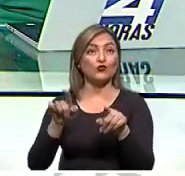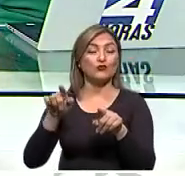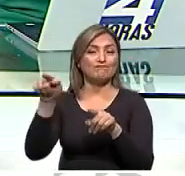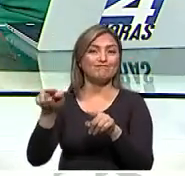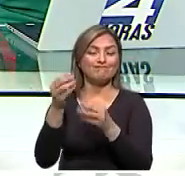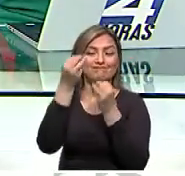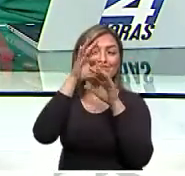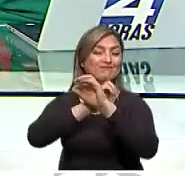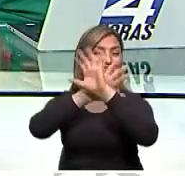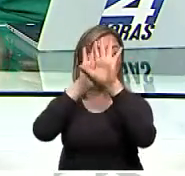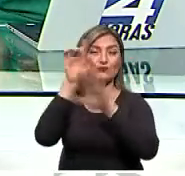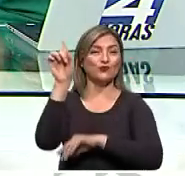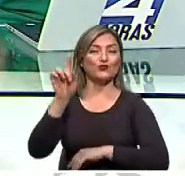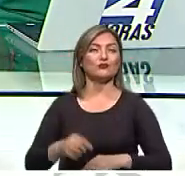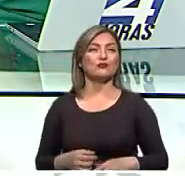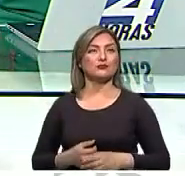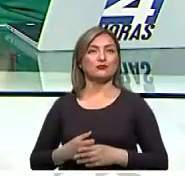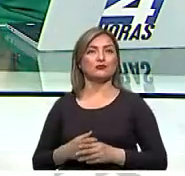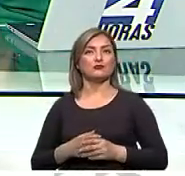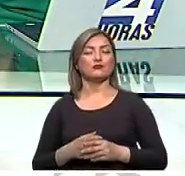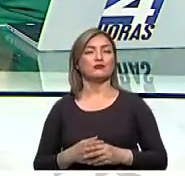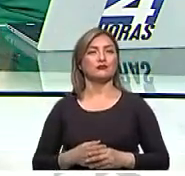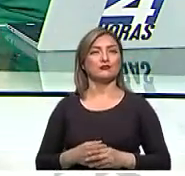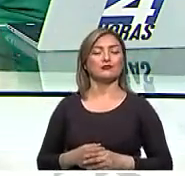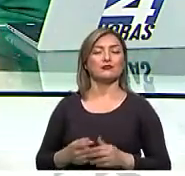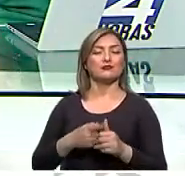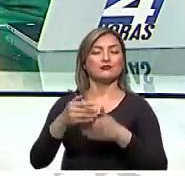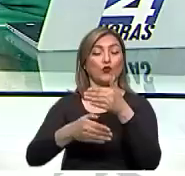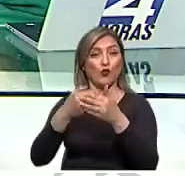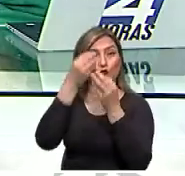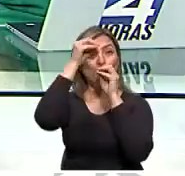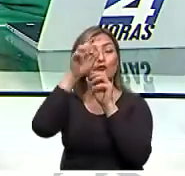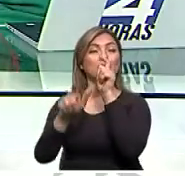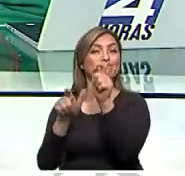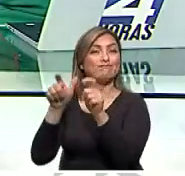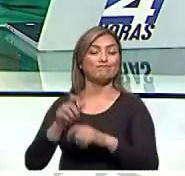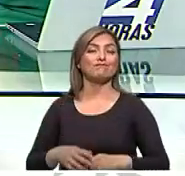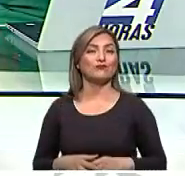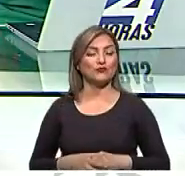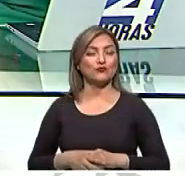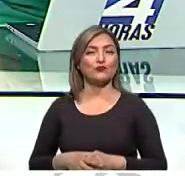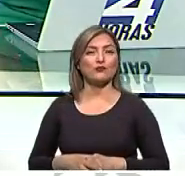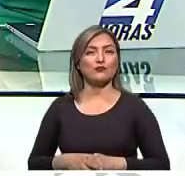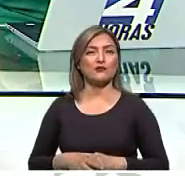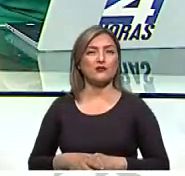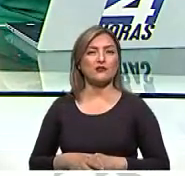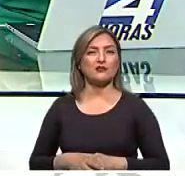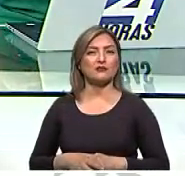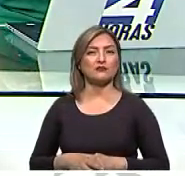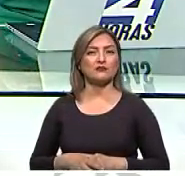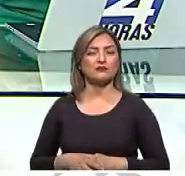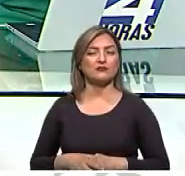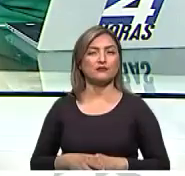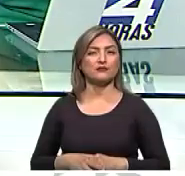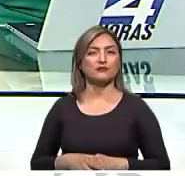están al tanto, y lo que se busca en esta primera etapa es informar a la ciudadanía. También se espera que con la entrada